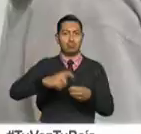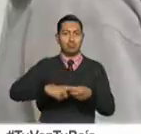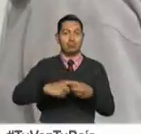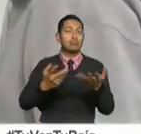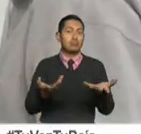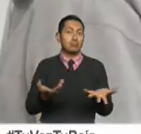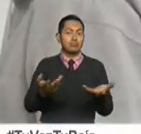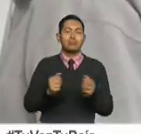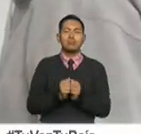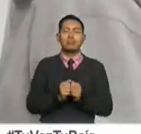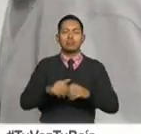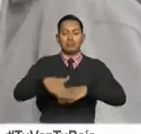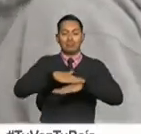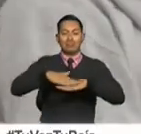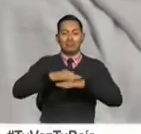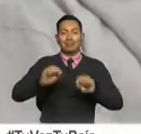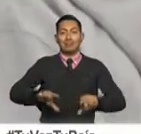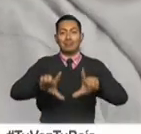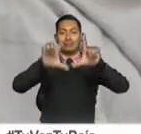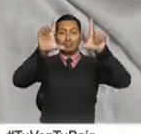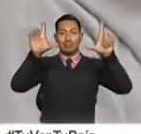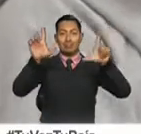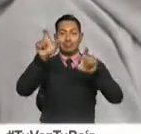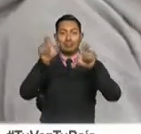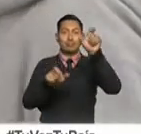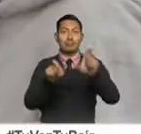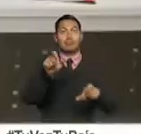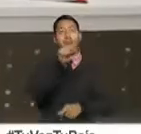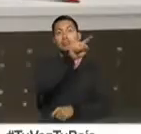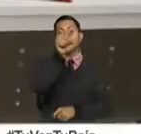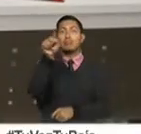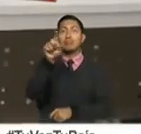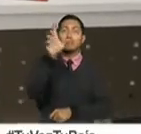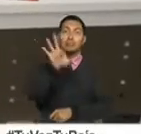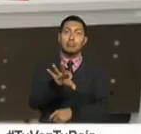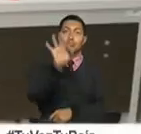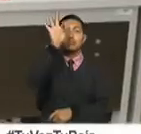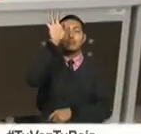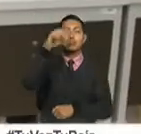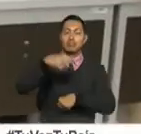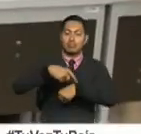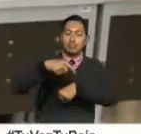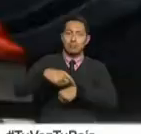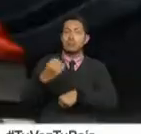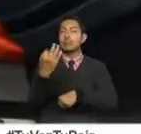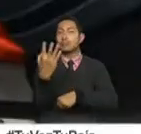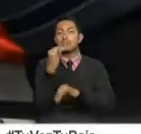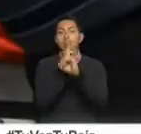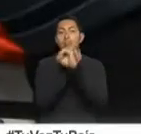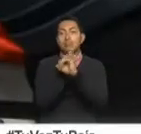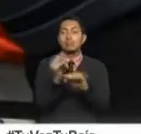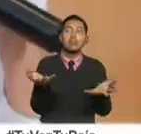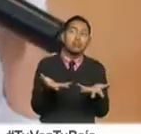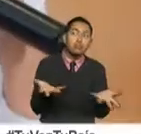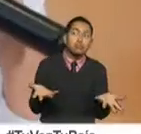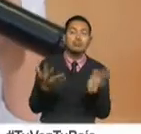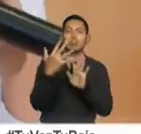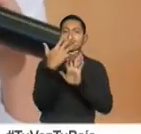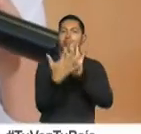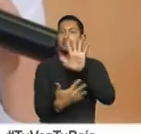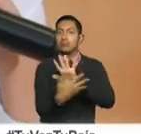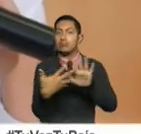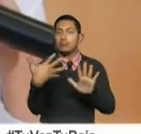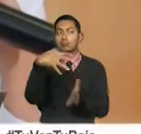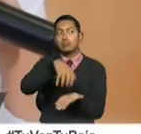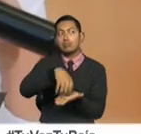Ser Bachiller, en donde el aspirante deberá seleccionar la modalidad, la institución, provincia y jornada disponible. En la